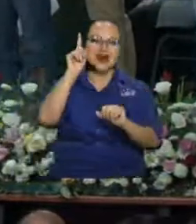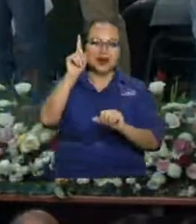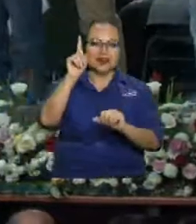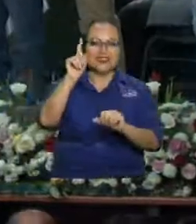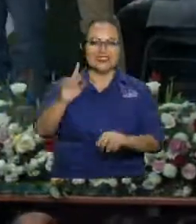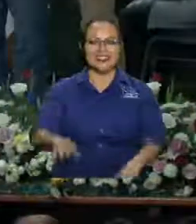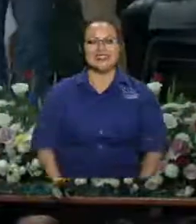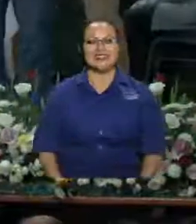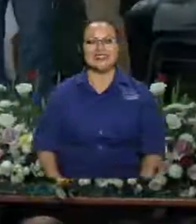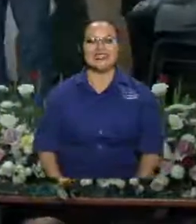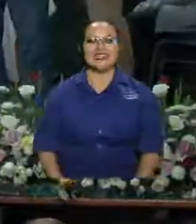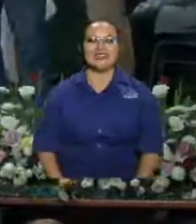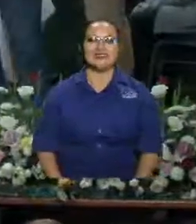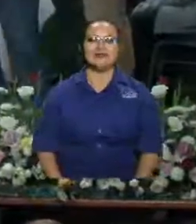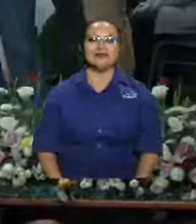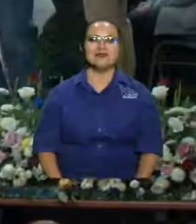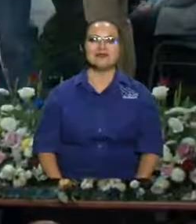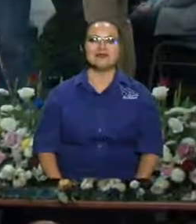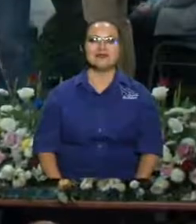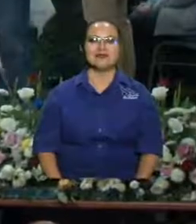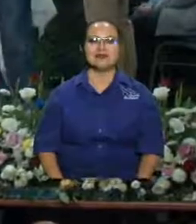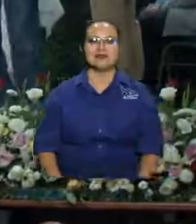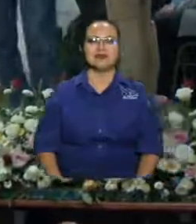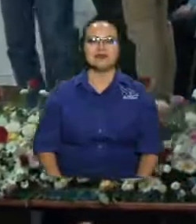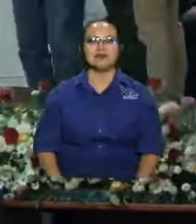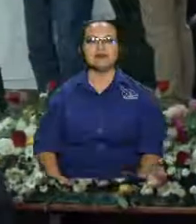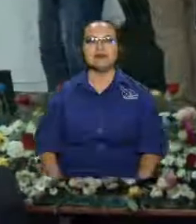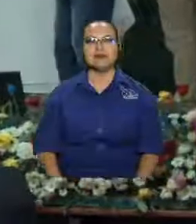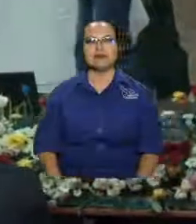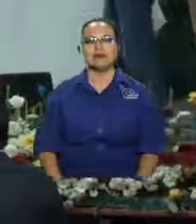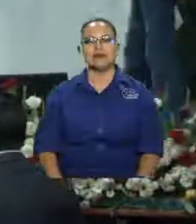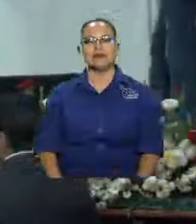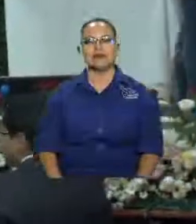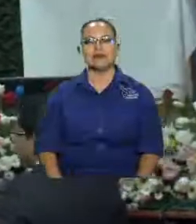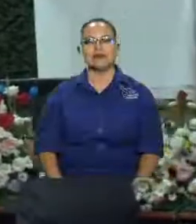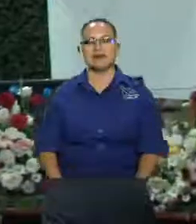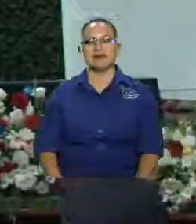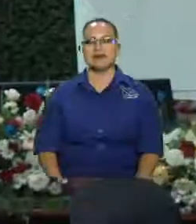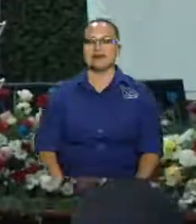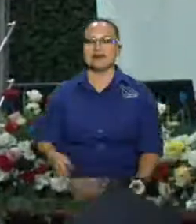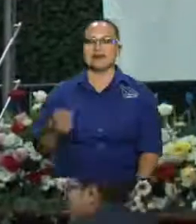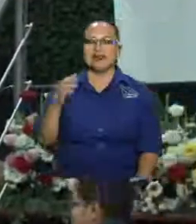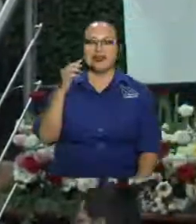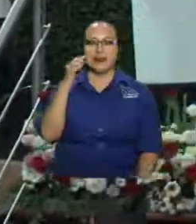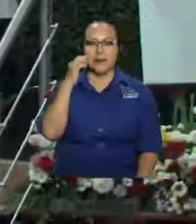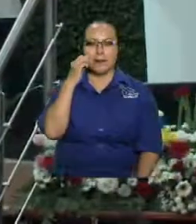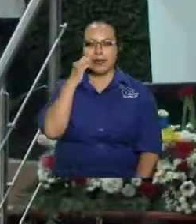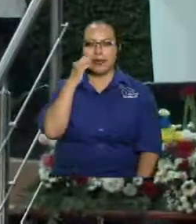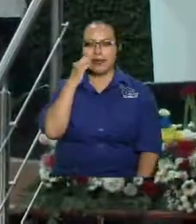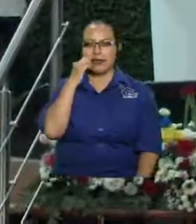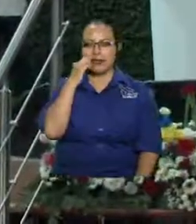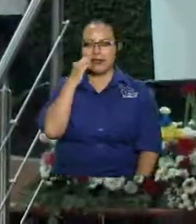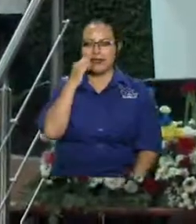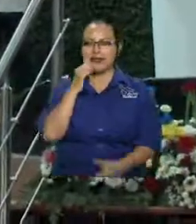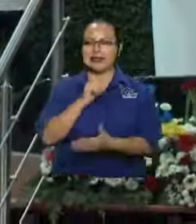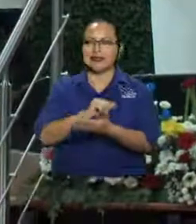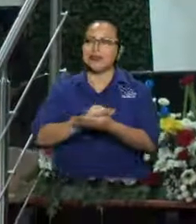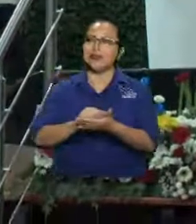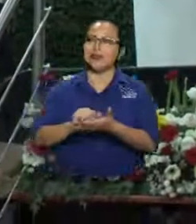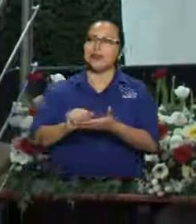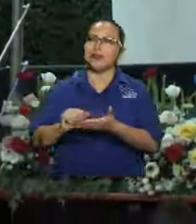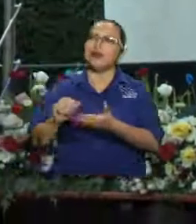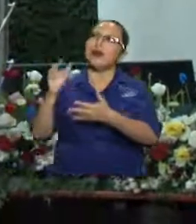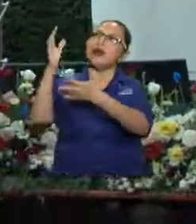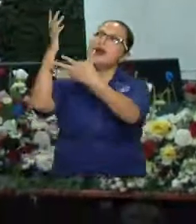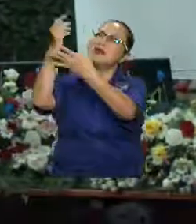pues. Que venga, va, 12. Entonces vamos a hacer una cosa. Padre Santo, ayúdame. Este no es un juego,